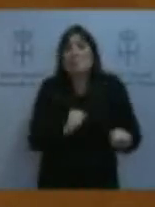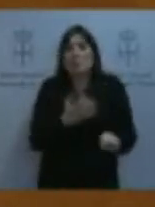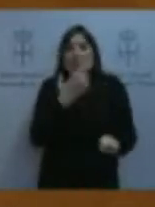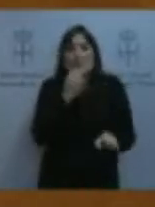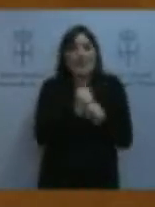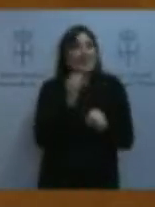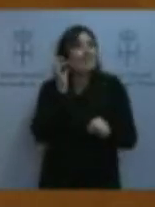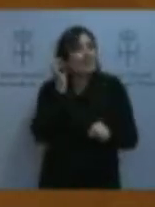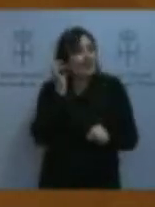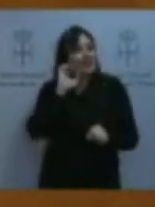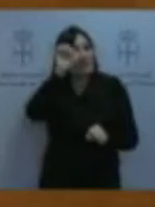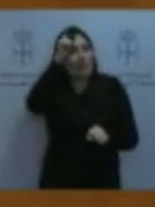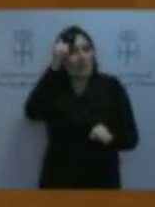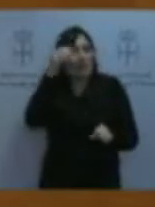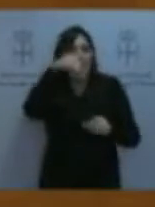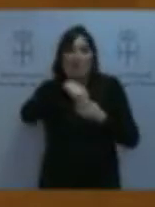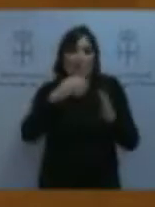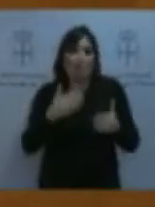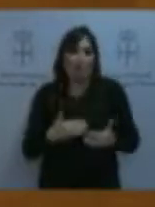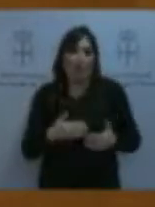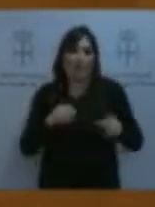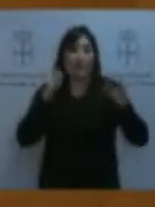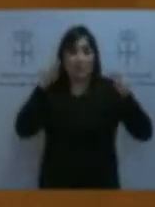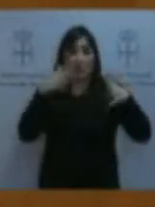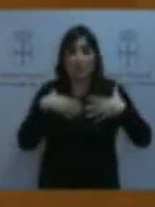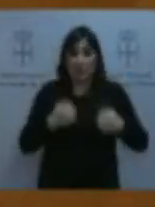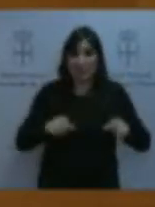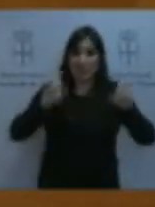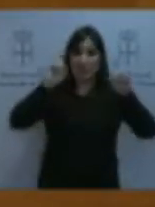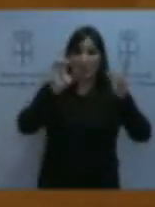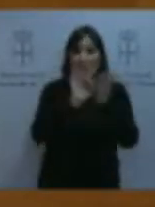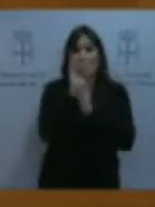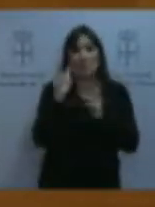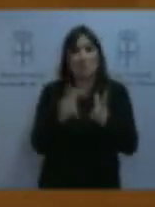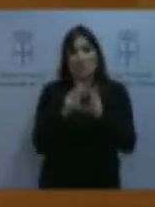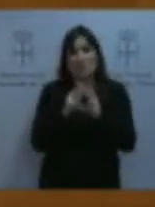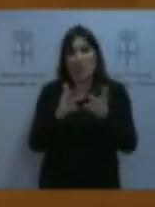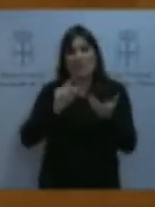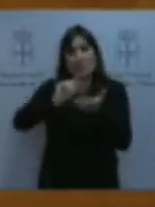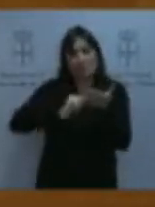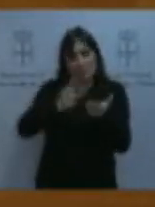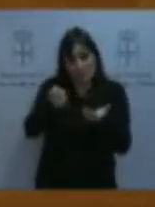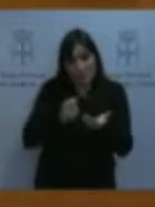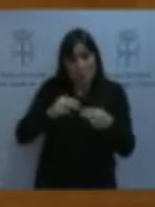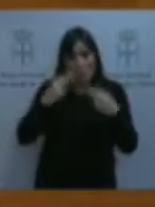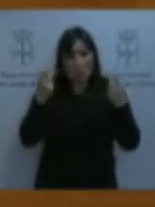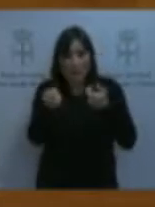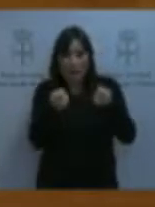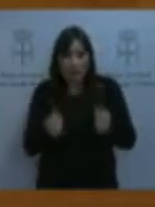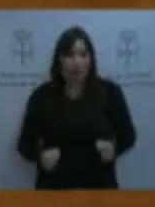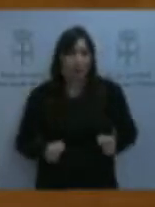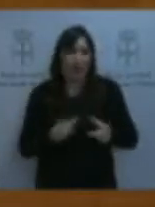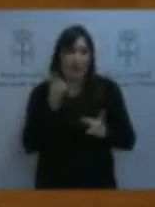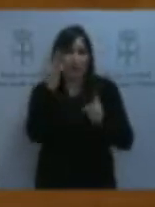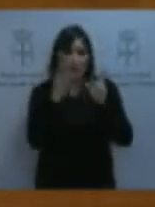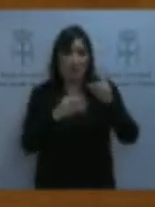sanitaria, la educación o los servicios sociales, la contratación pública, el control del gasto de la actividad urbanística, la gestión de las ayudas y